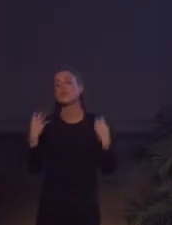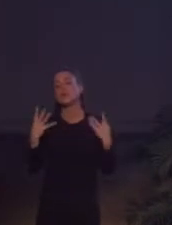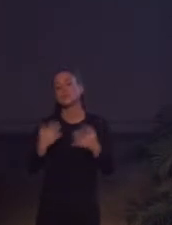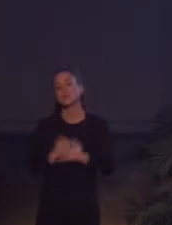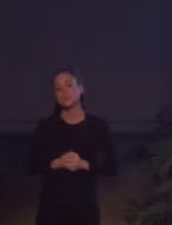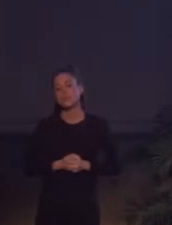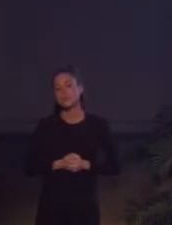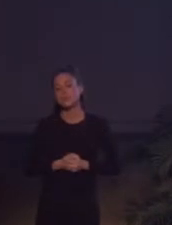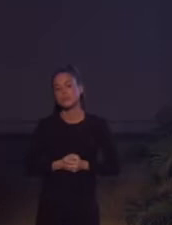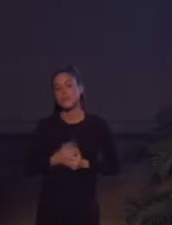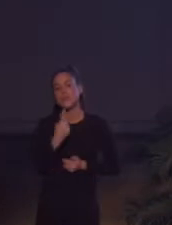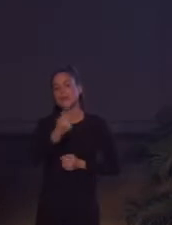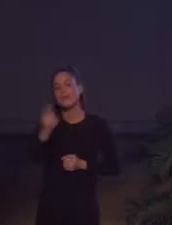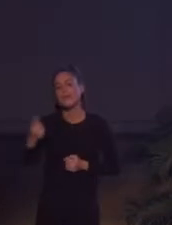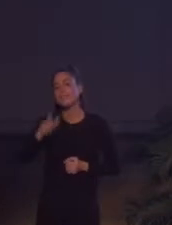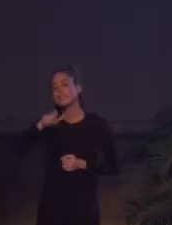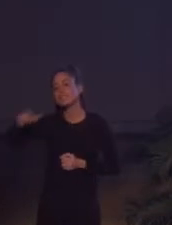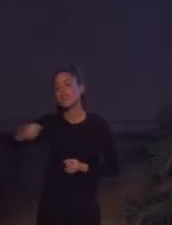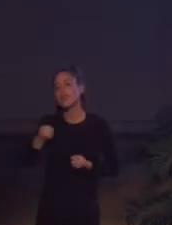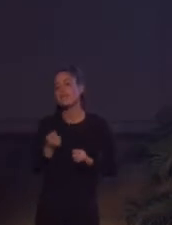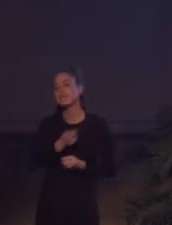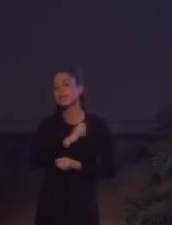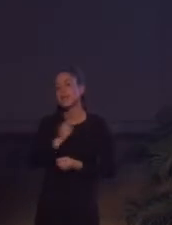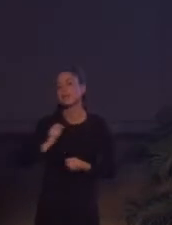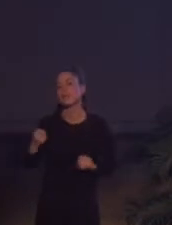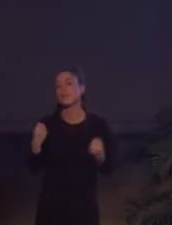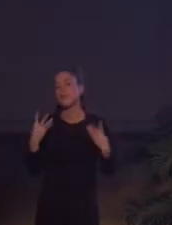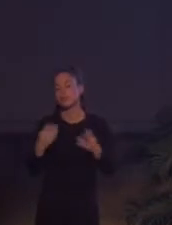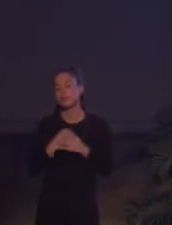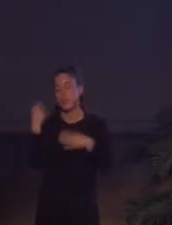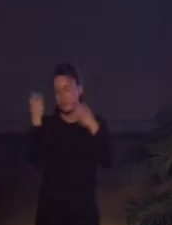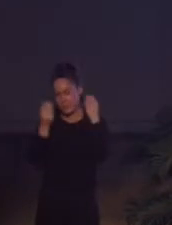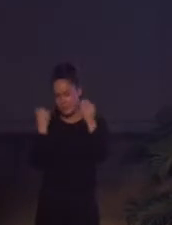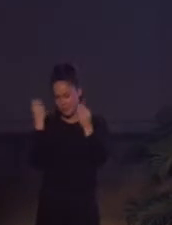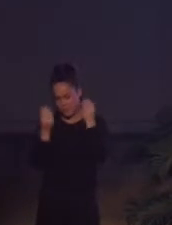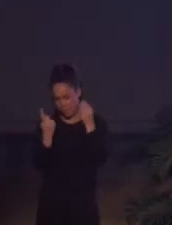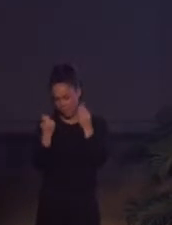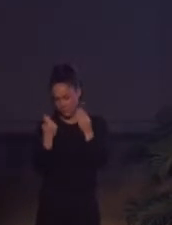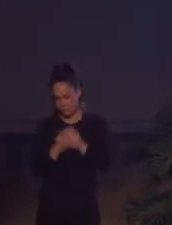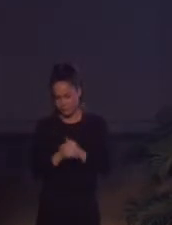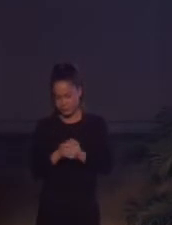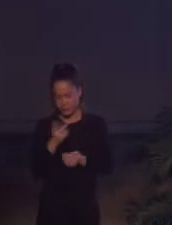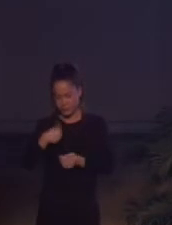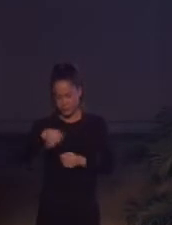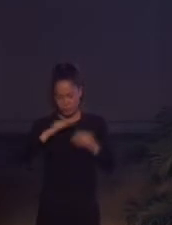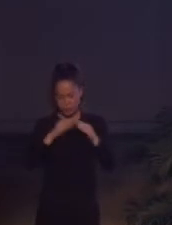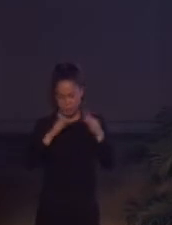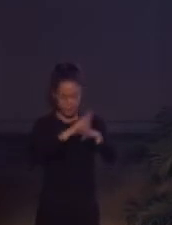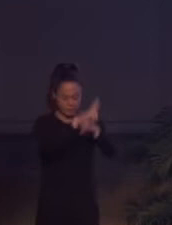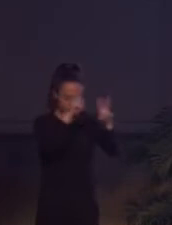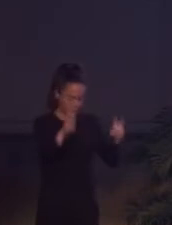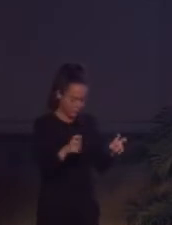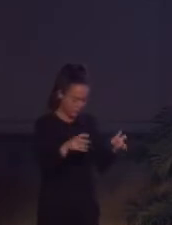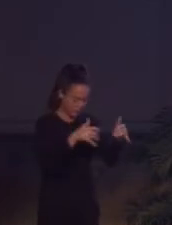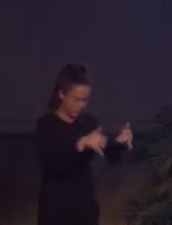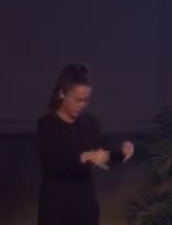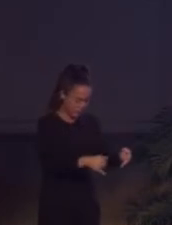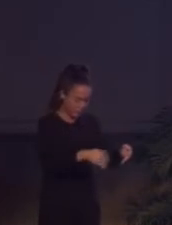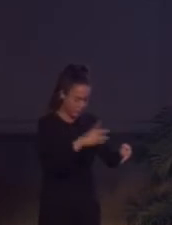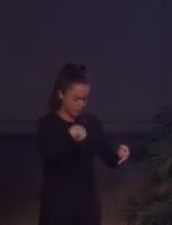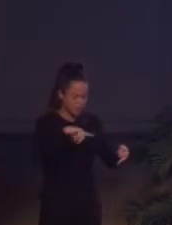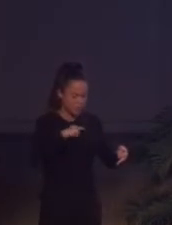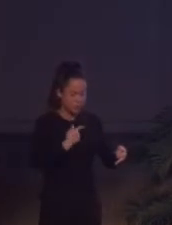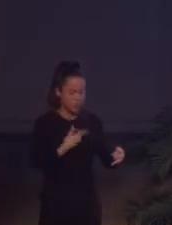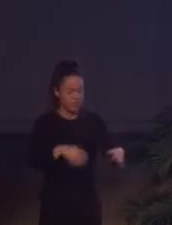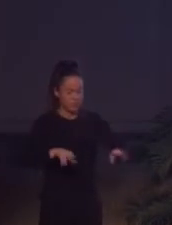sea, creo que es un pensamiento que cuando lleguemos a casa lo tenemos que asumir